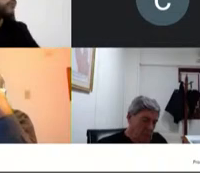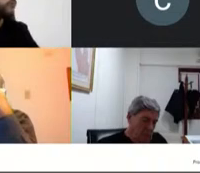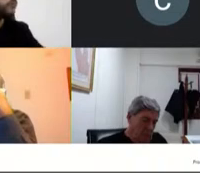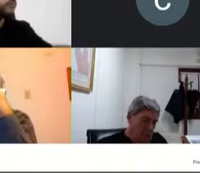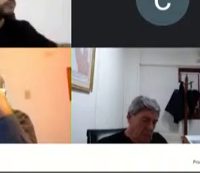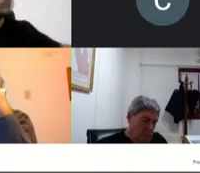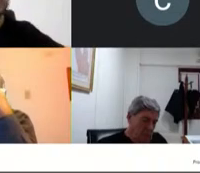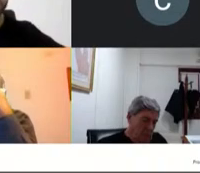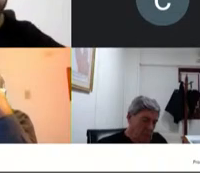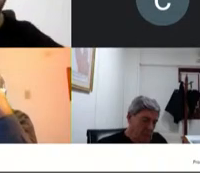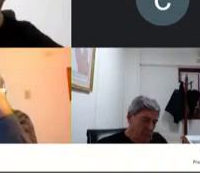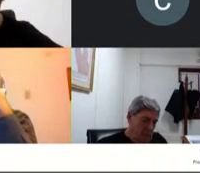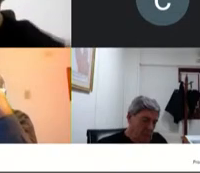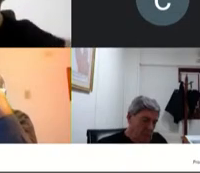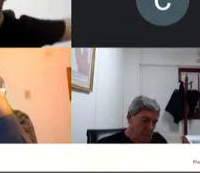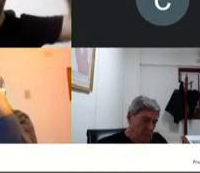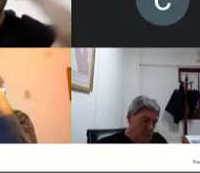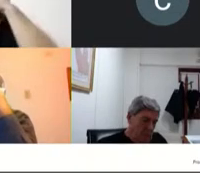Presente. Giustiniani.